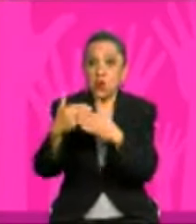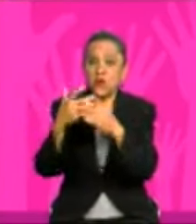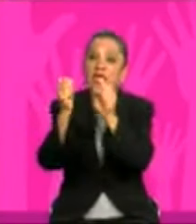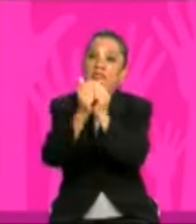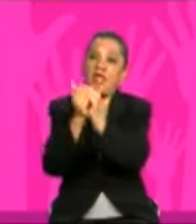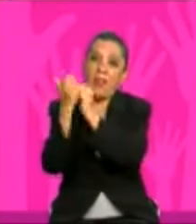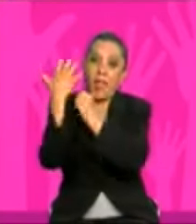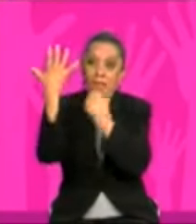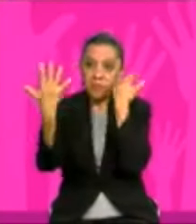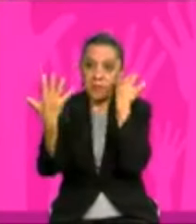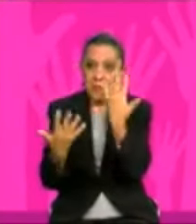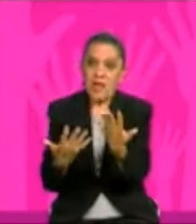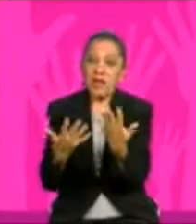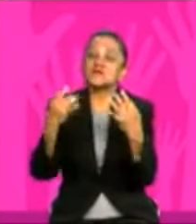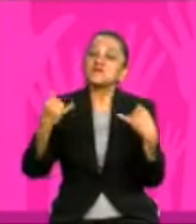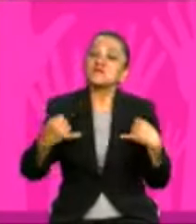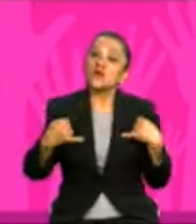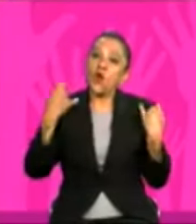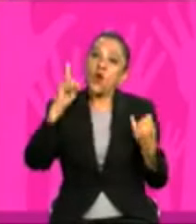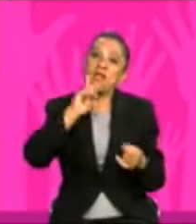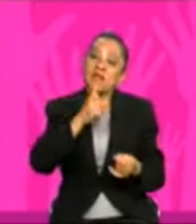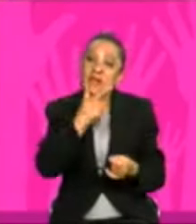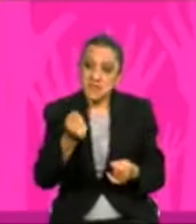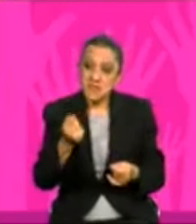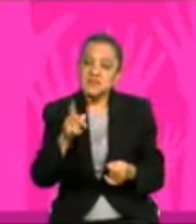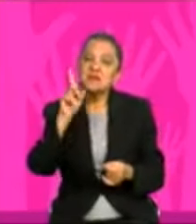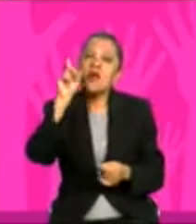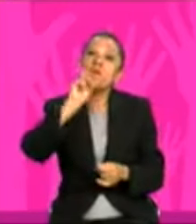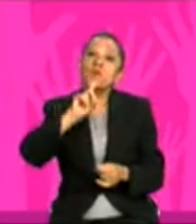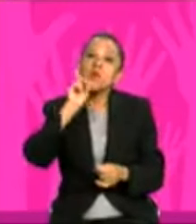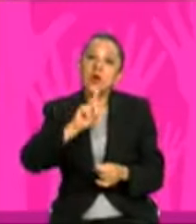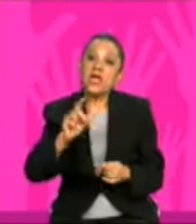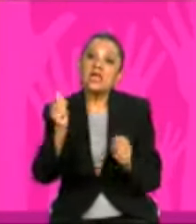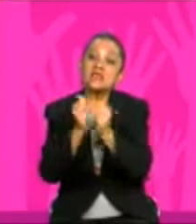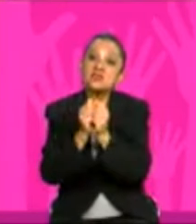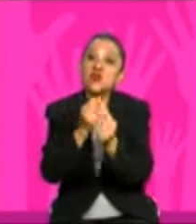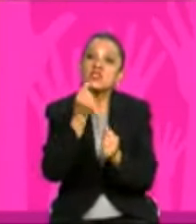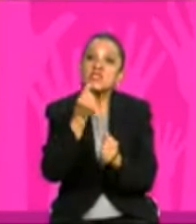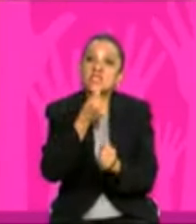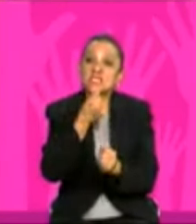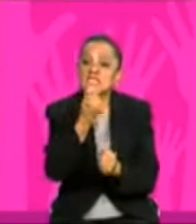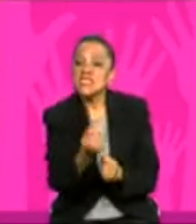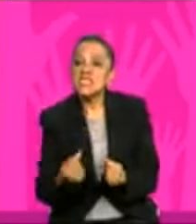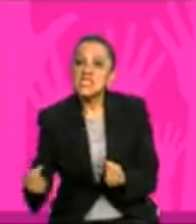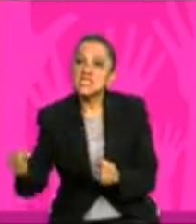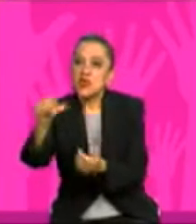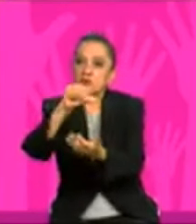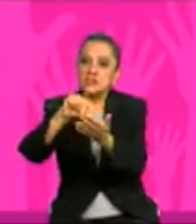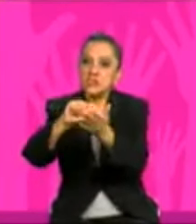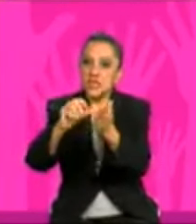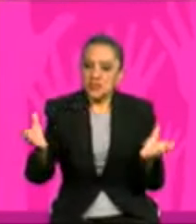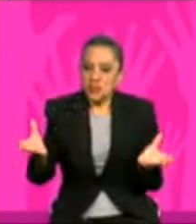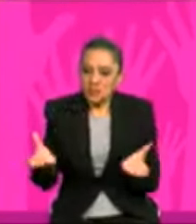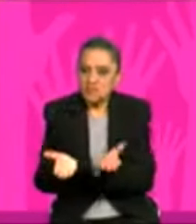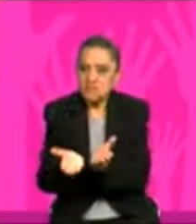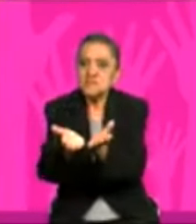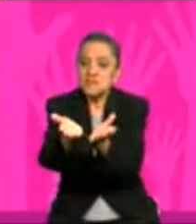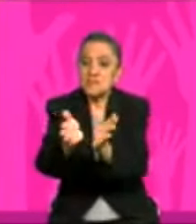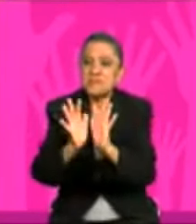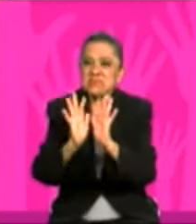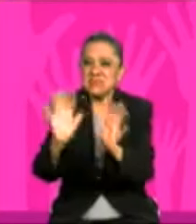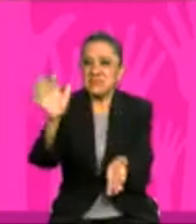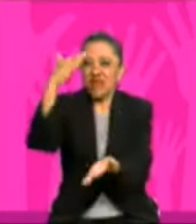los jóvenes, de la mano de las mujeres, con las y los niños al centro. Ya estuvo bueno de